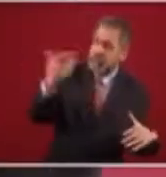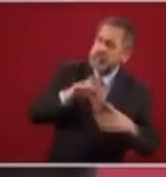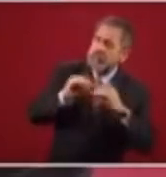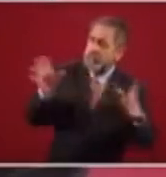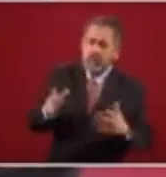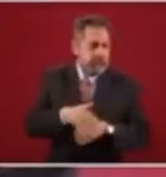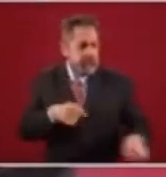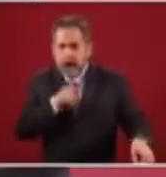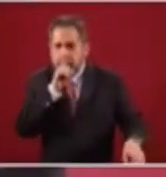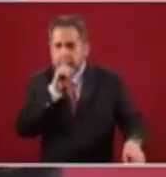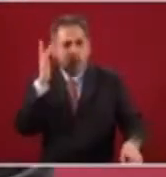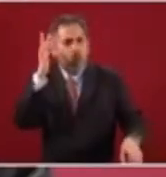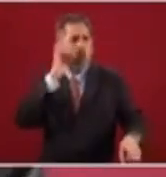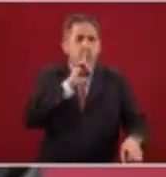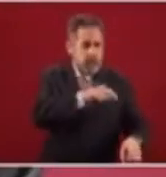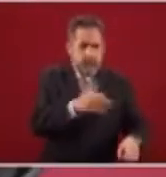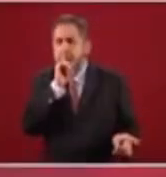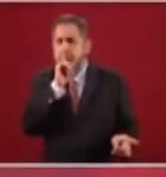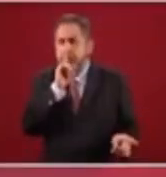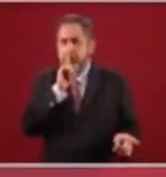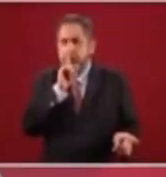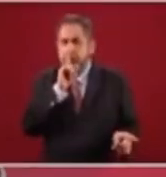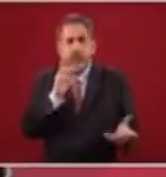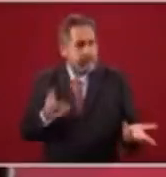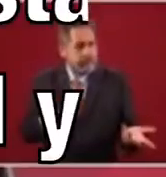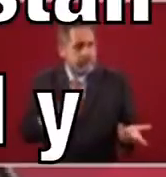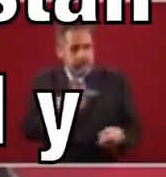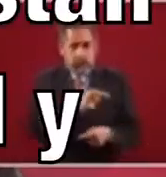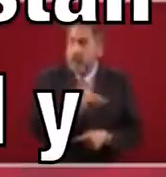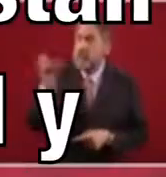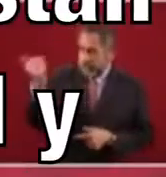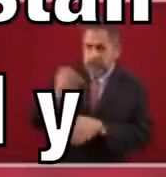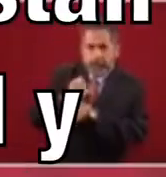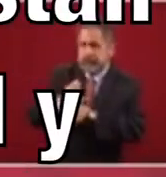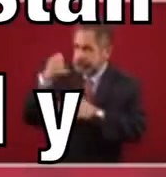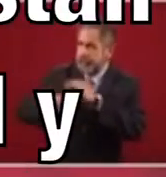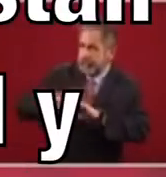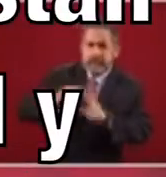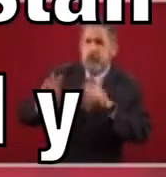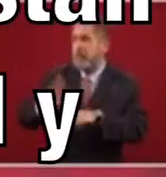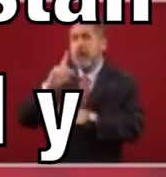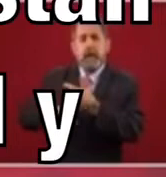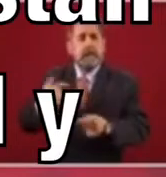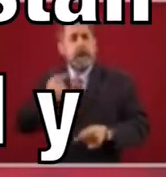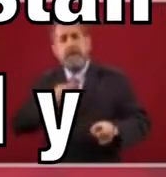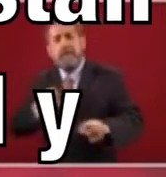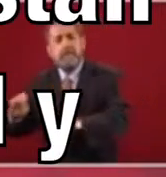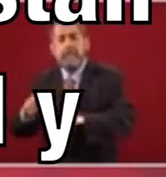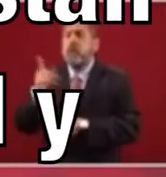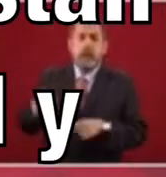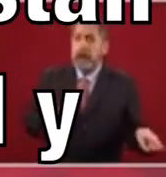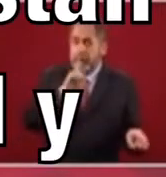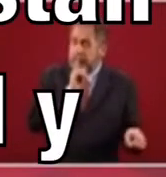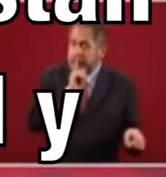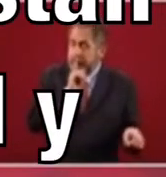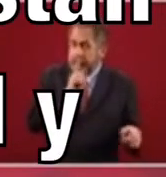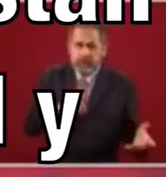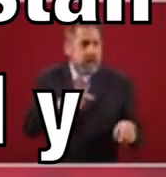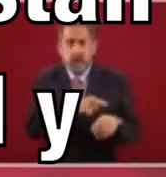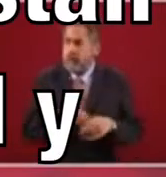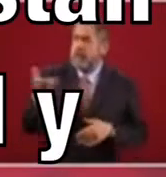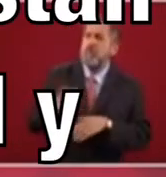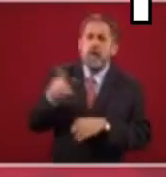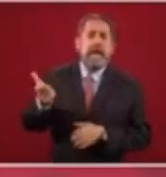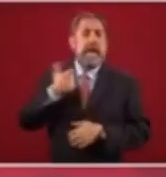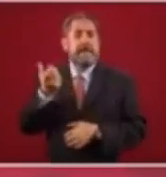Esas organizaciones no están pidiendo que se investigue a fondo cómo el secretario de Seguridad